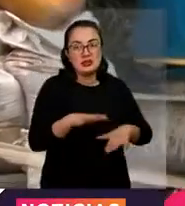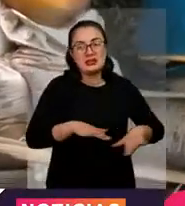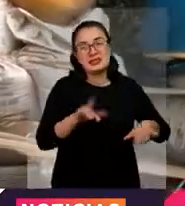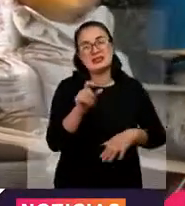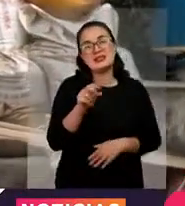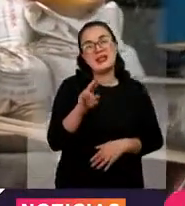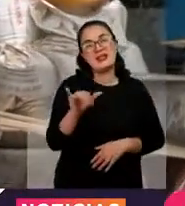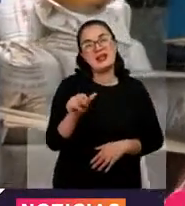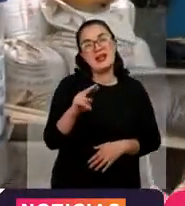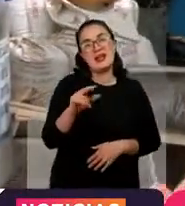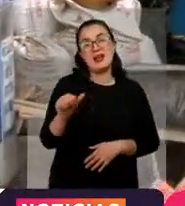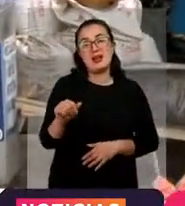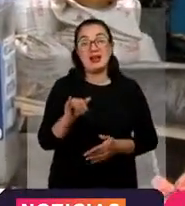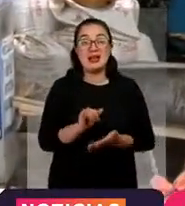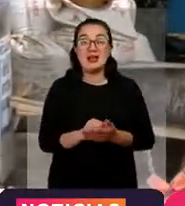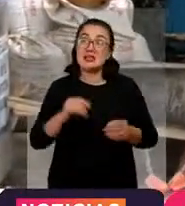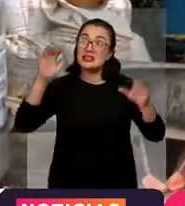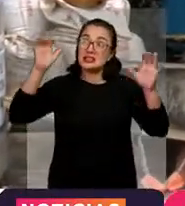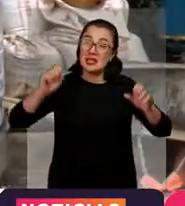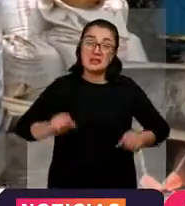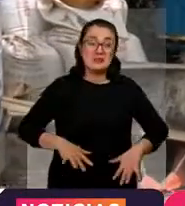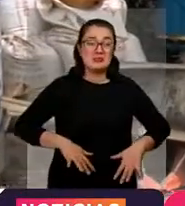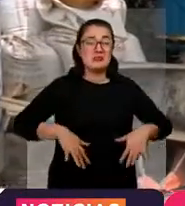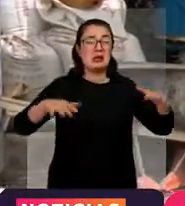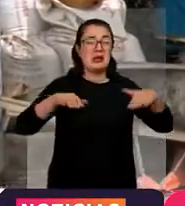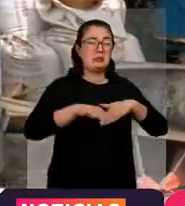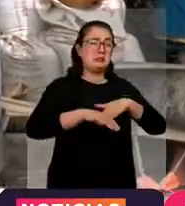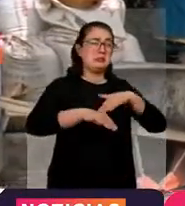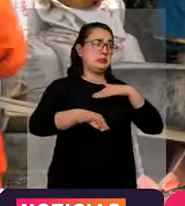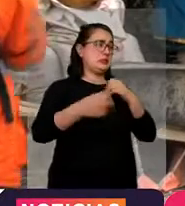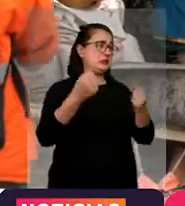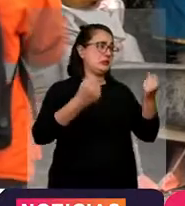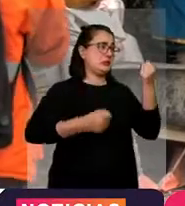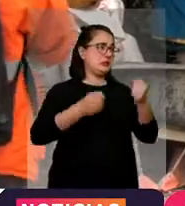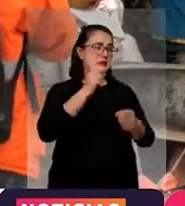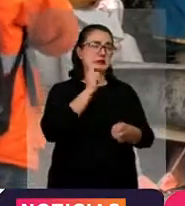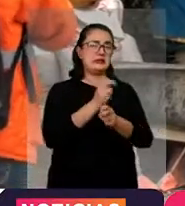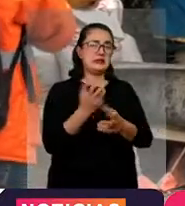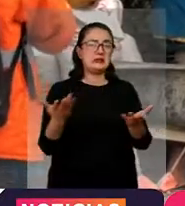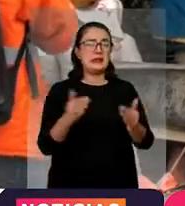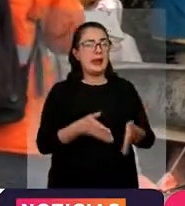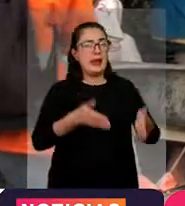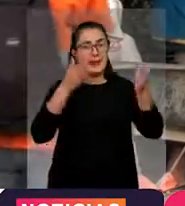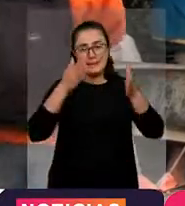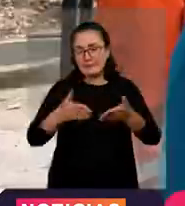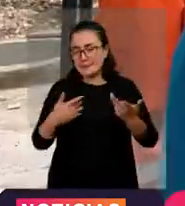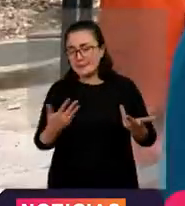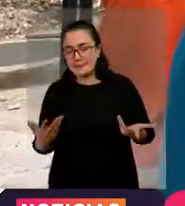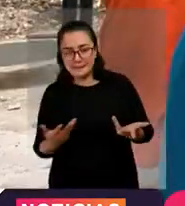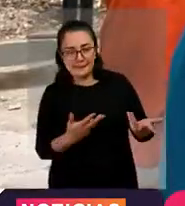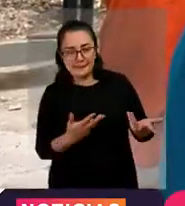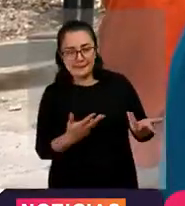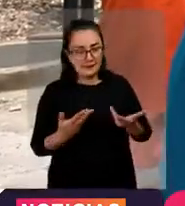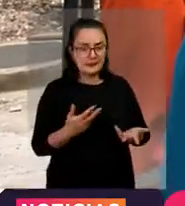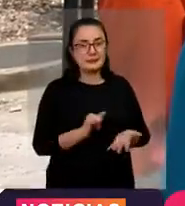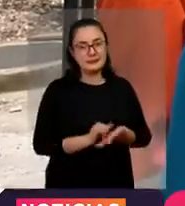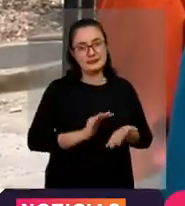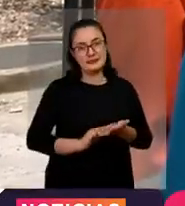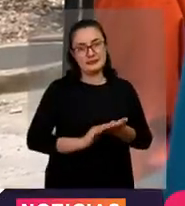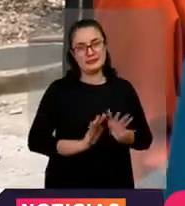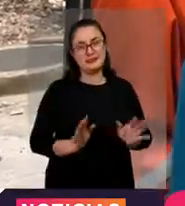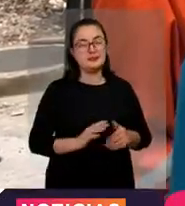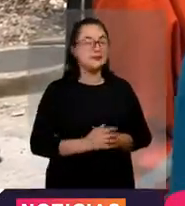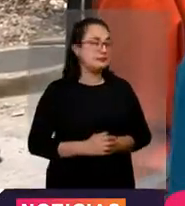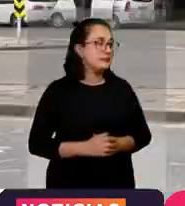fuerte lluvia se generalice el disco un mundo de ciencia con la intervención de energía la empresa de acueducto y alcantarillado